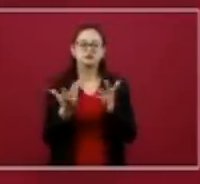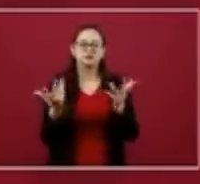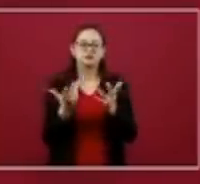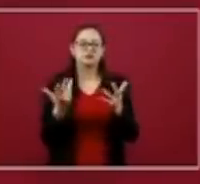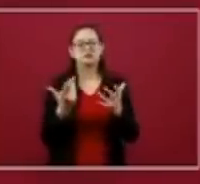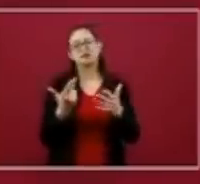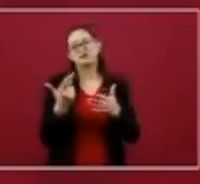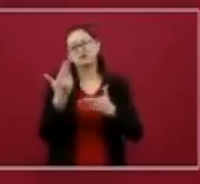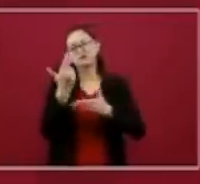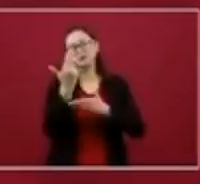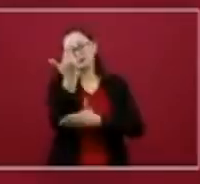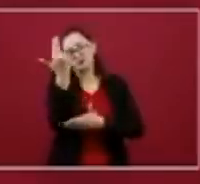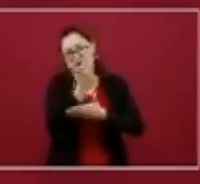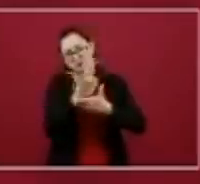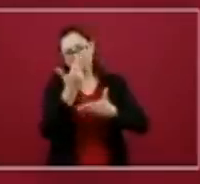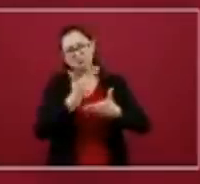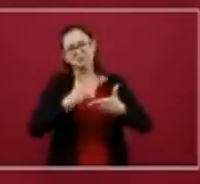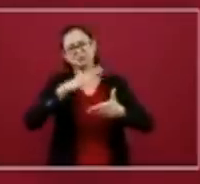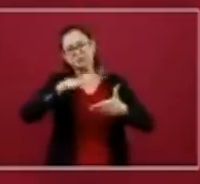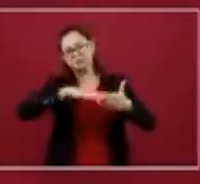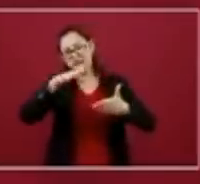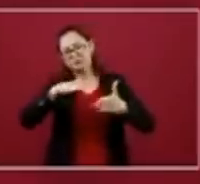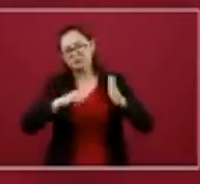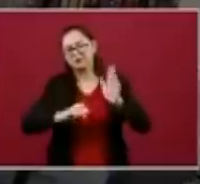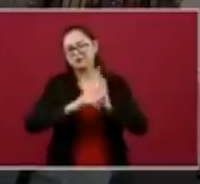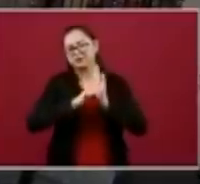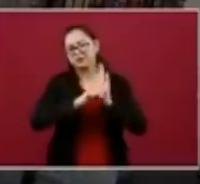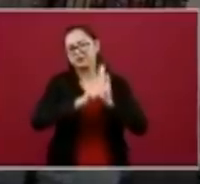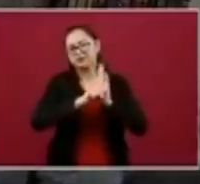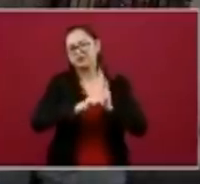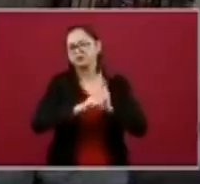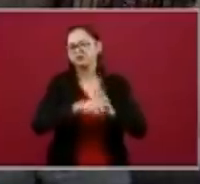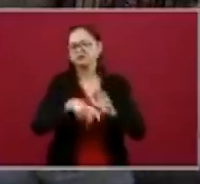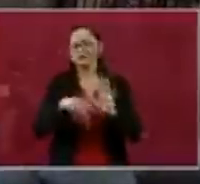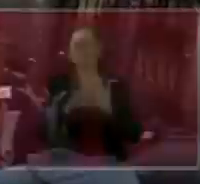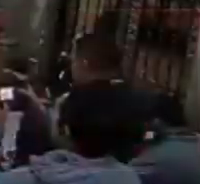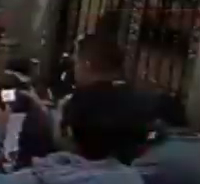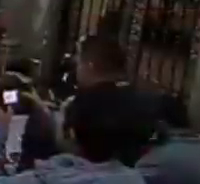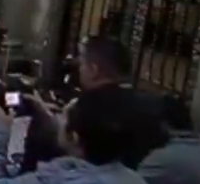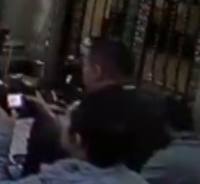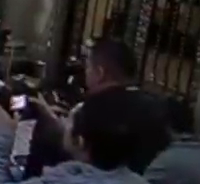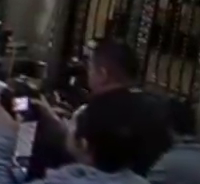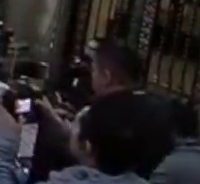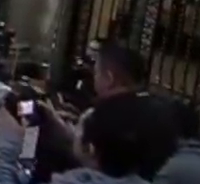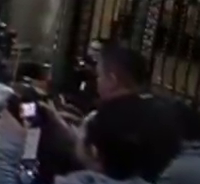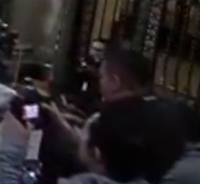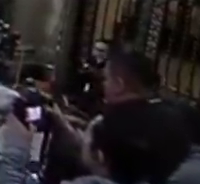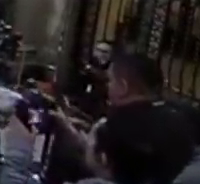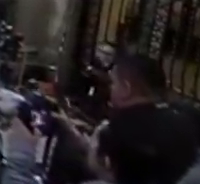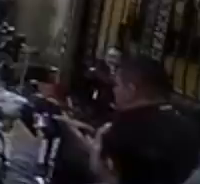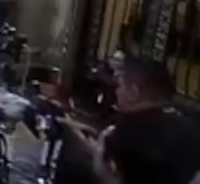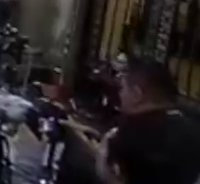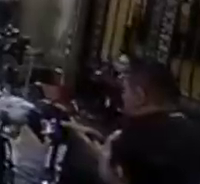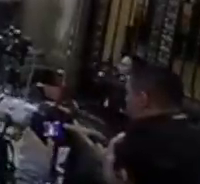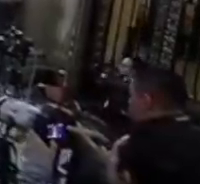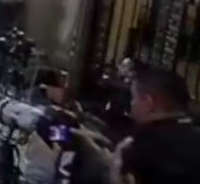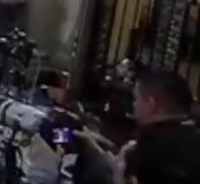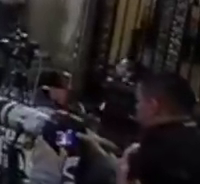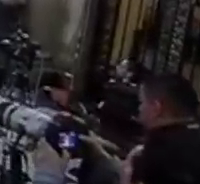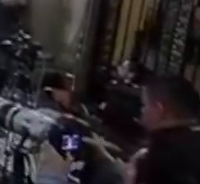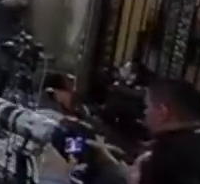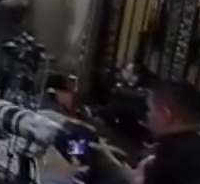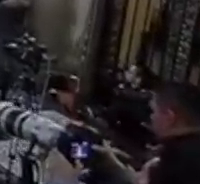el siglado de los vehículos ya bajo nuestra operación. El día 10 de febrero